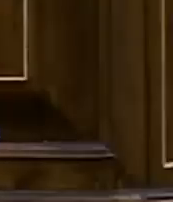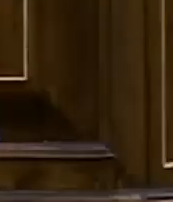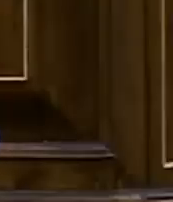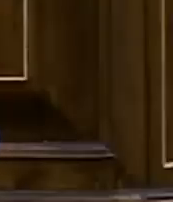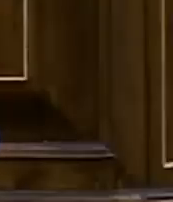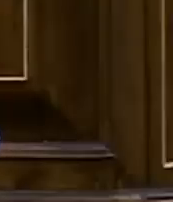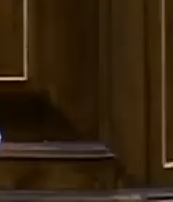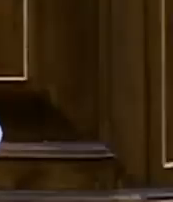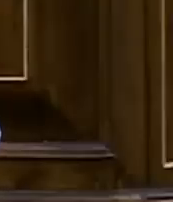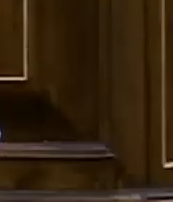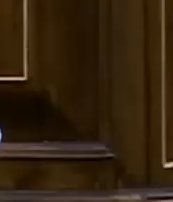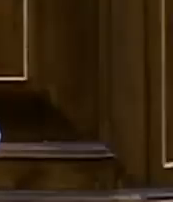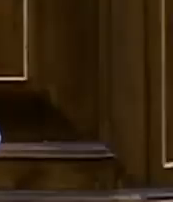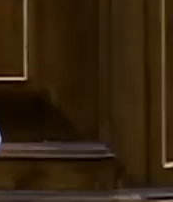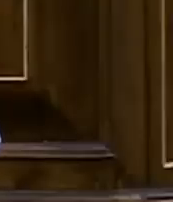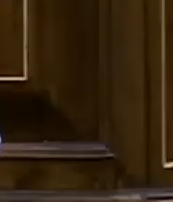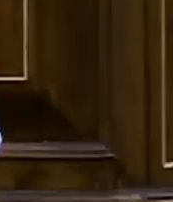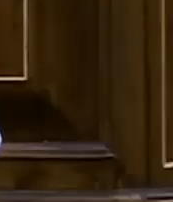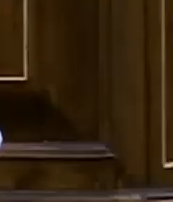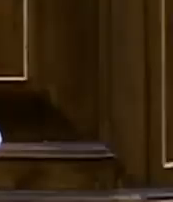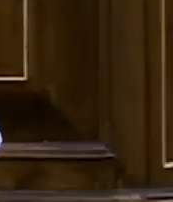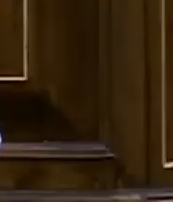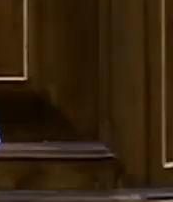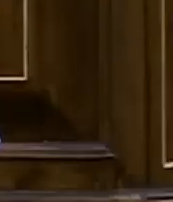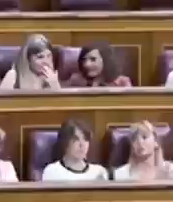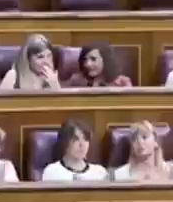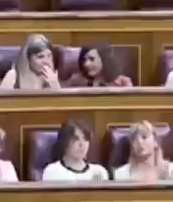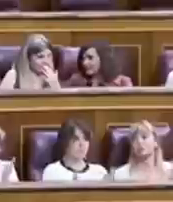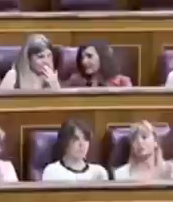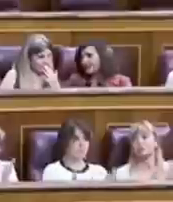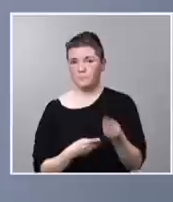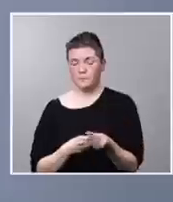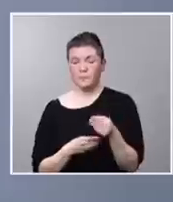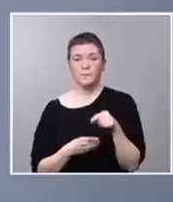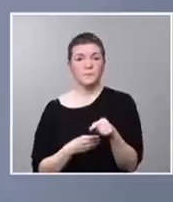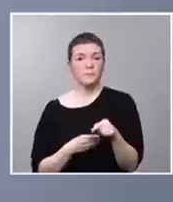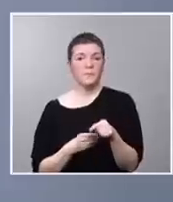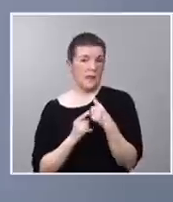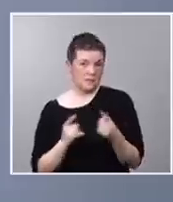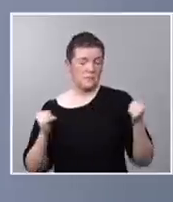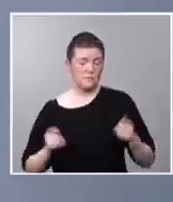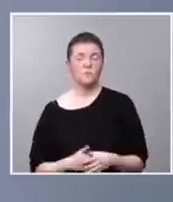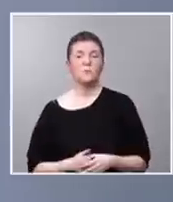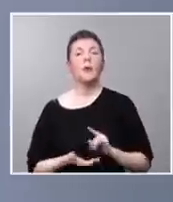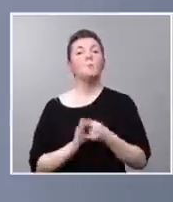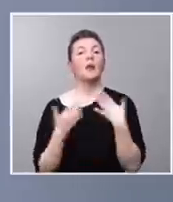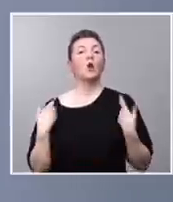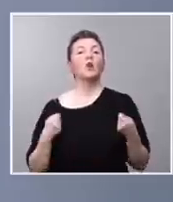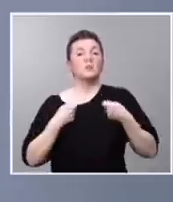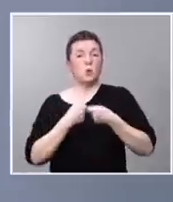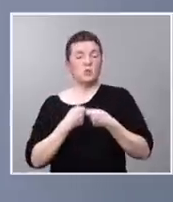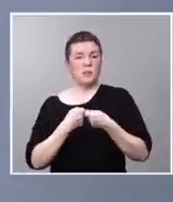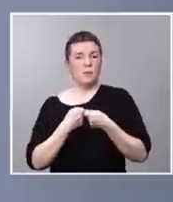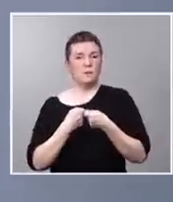cárcel con prisión provisional y ahora se le excarcela o se le reducen los años, va a pedir una indemnización y es trabajo de los abogados también y de los jueces